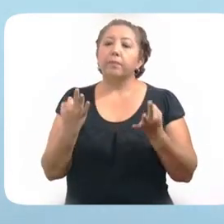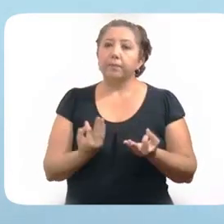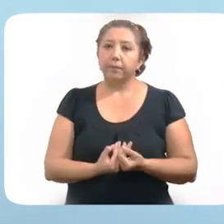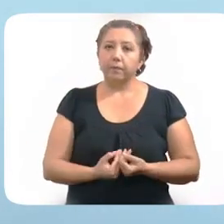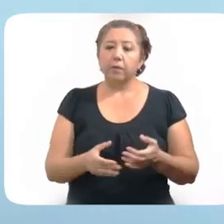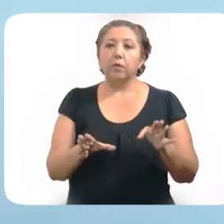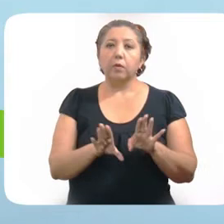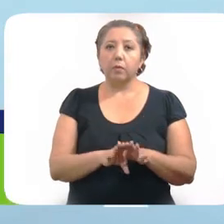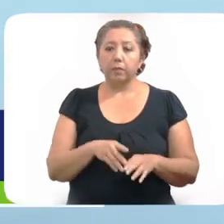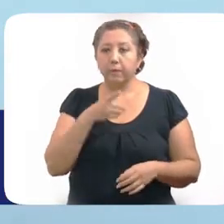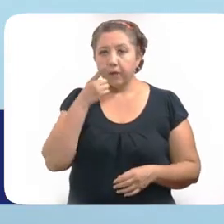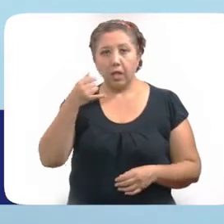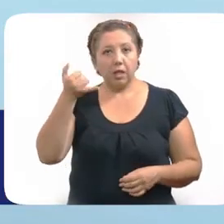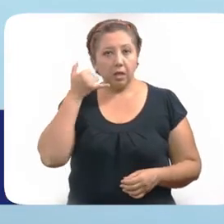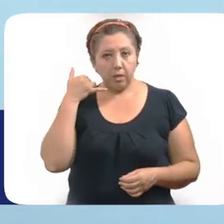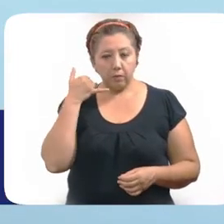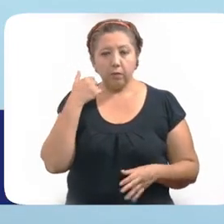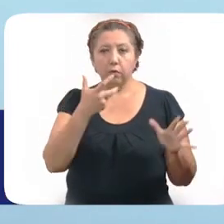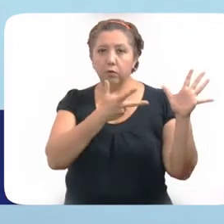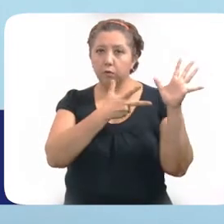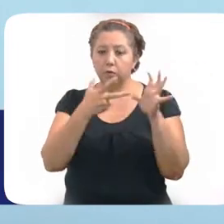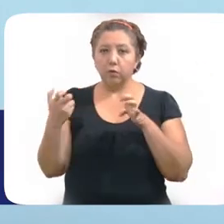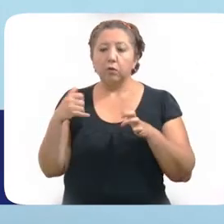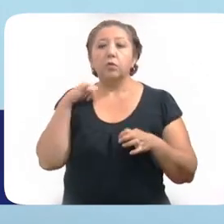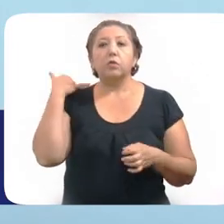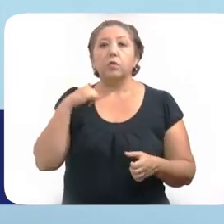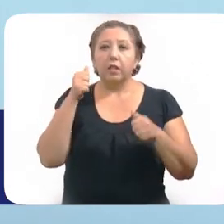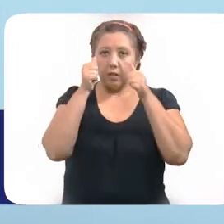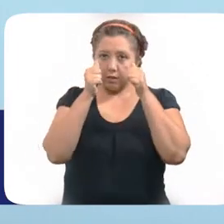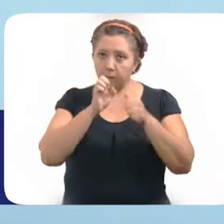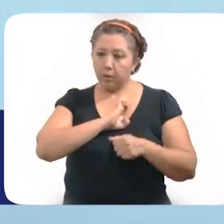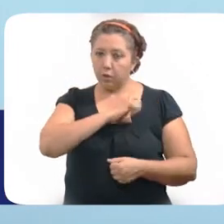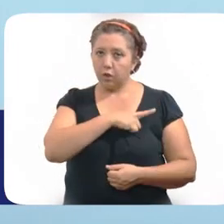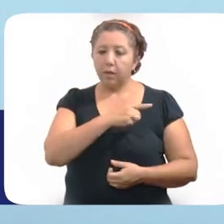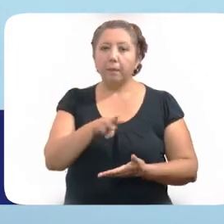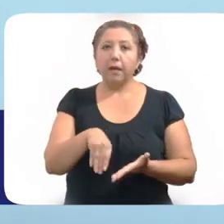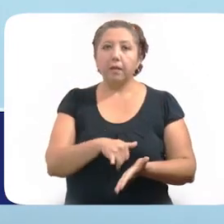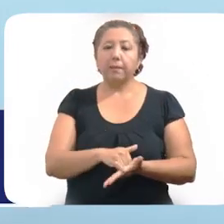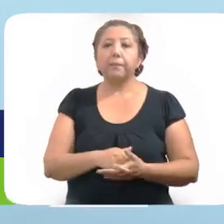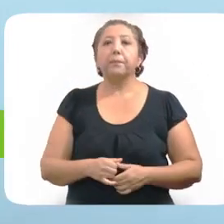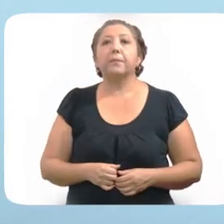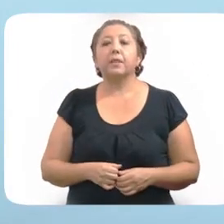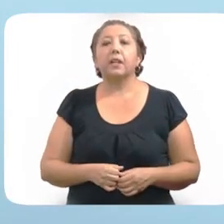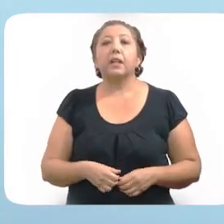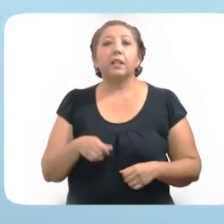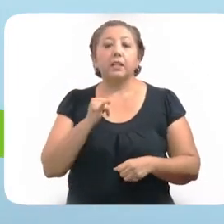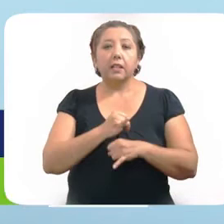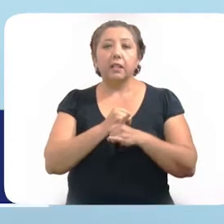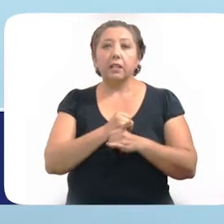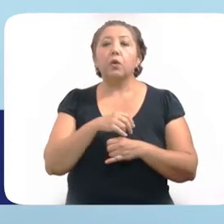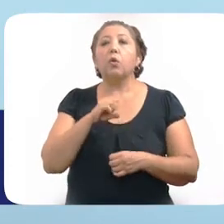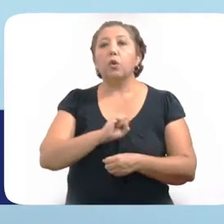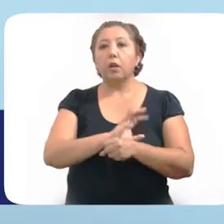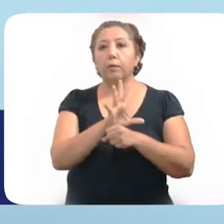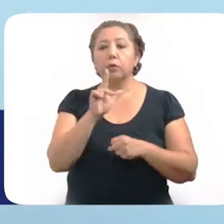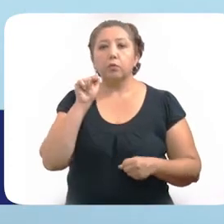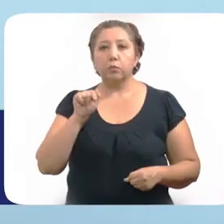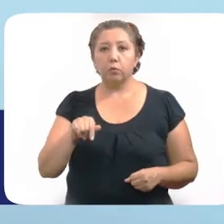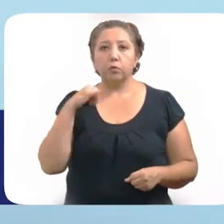diversos canales. La línea telefónica 800 Yucatán atiende en español y en maya. La página de internet